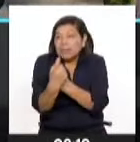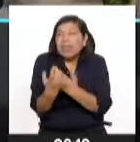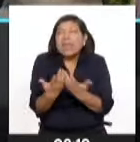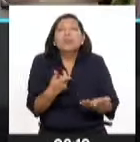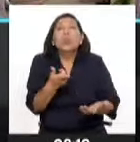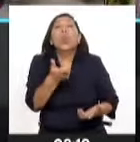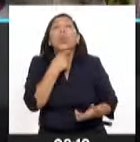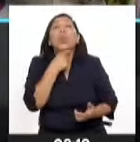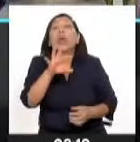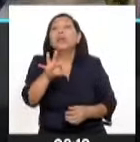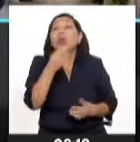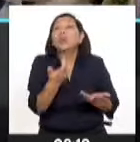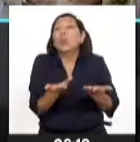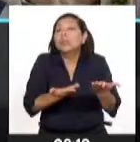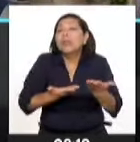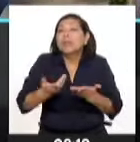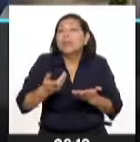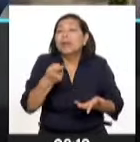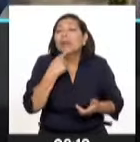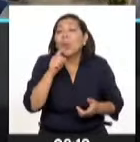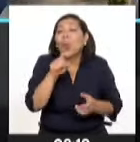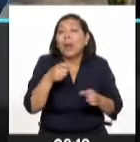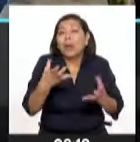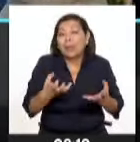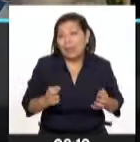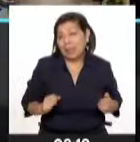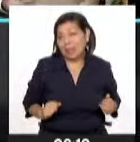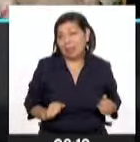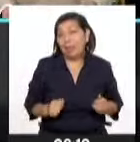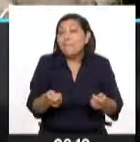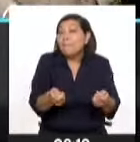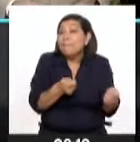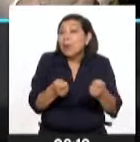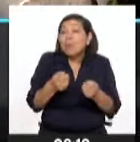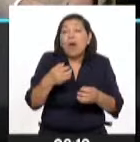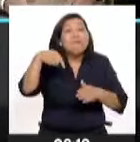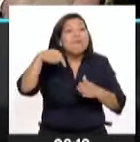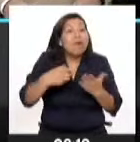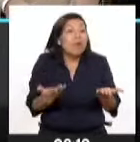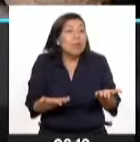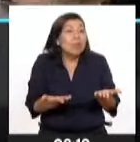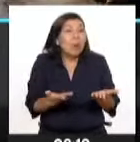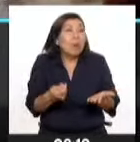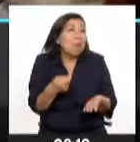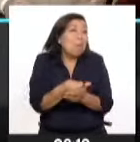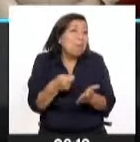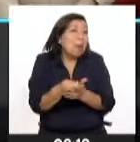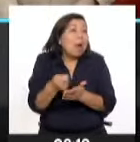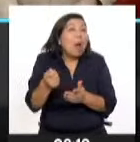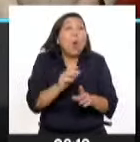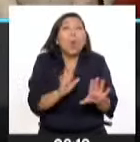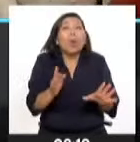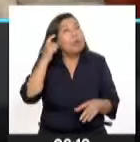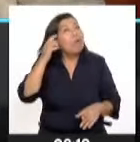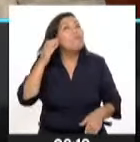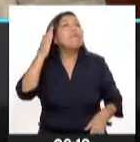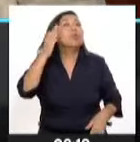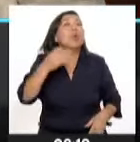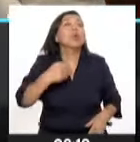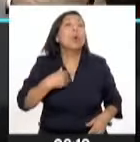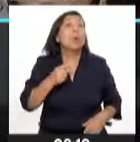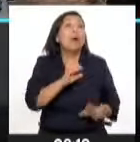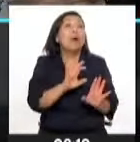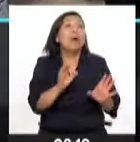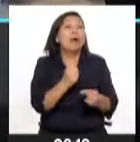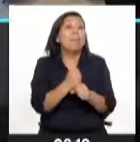lo que está pasando, sobre el servicio que estamos adquiriendo. En este caso es la administración de los fondos de nuestra jubilación. Esos